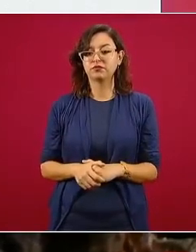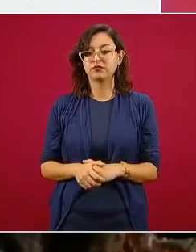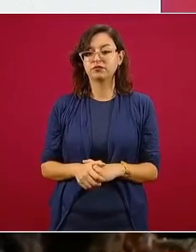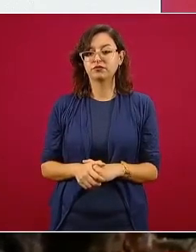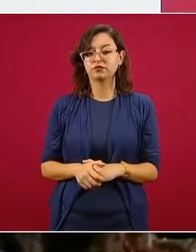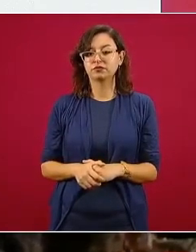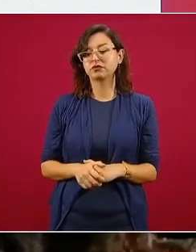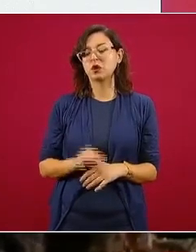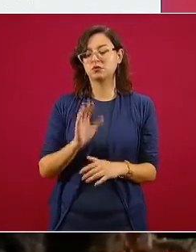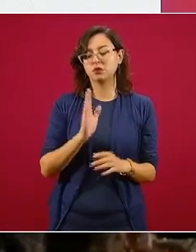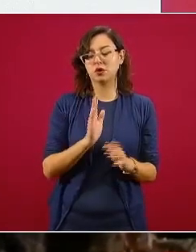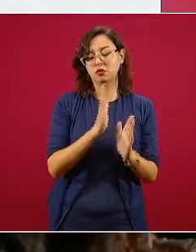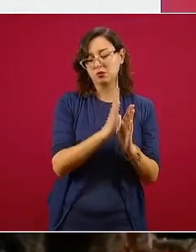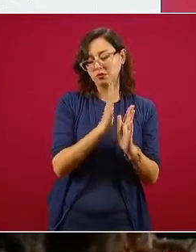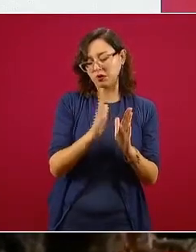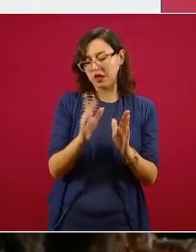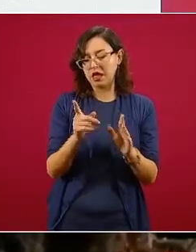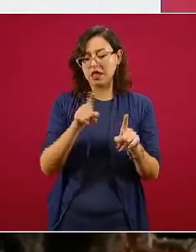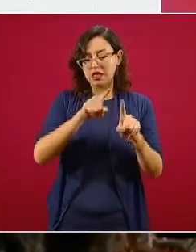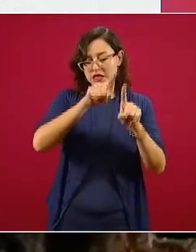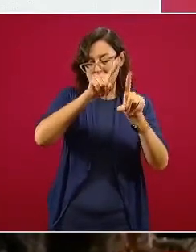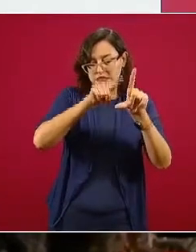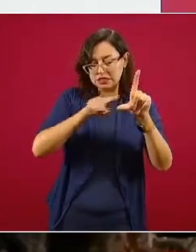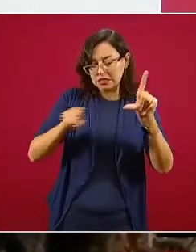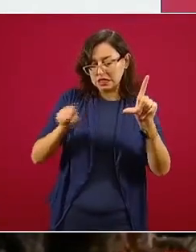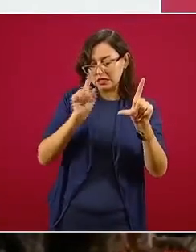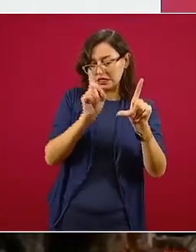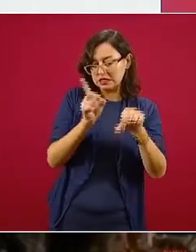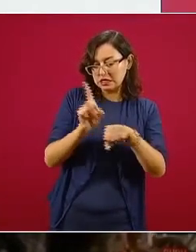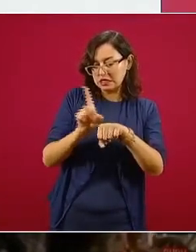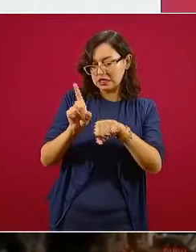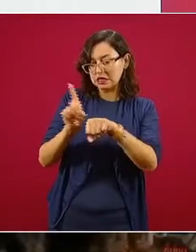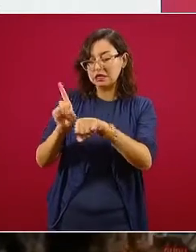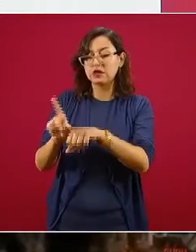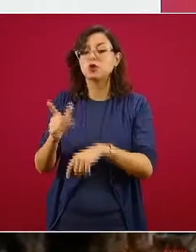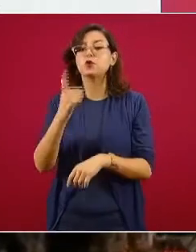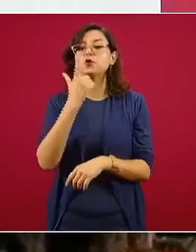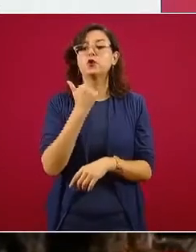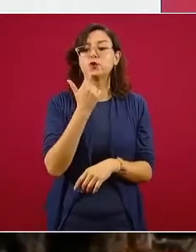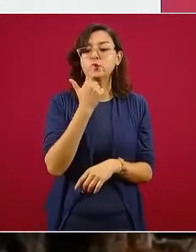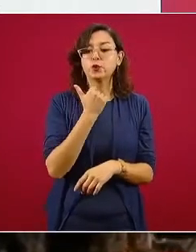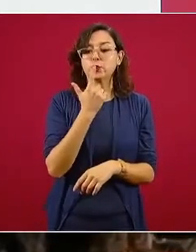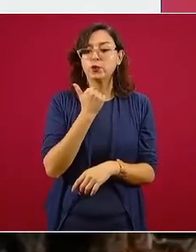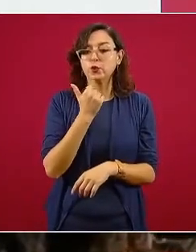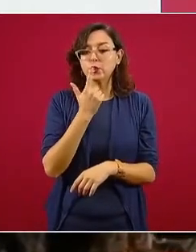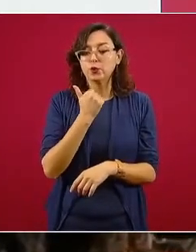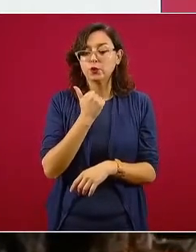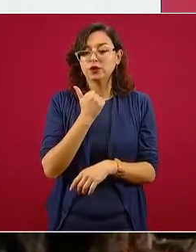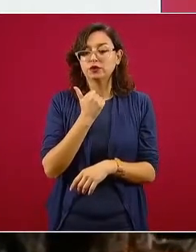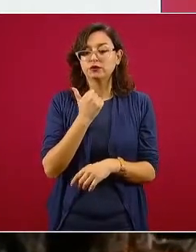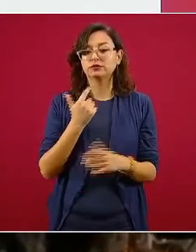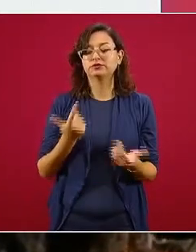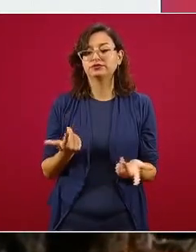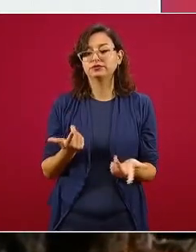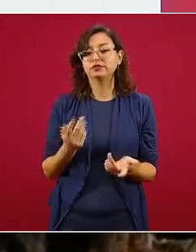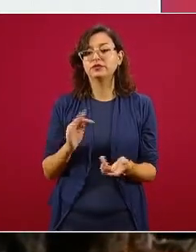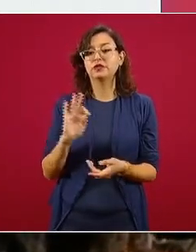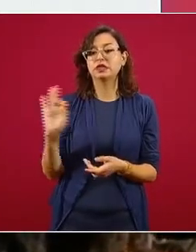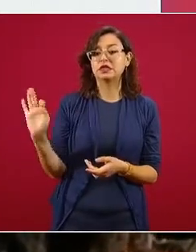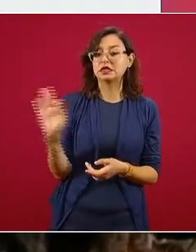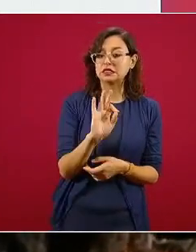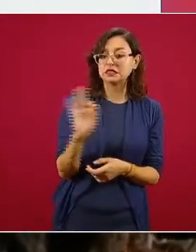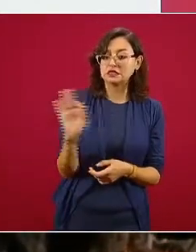así para cada punto de la gráfica. Esa es la curva roja. Y estas bandas lo que son es el margen de